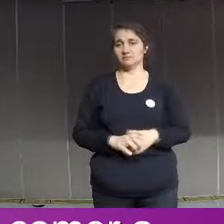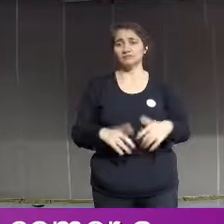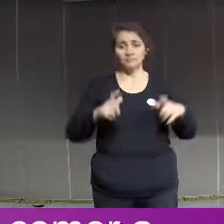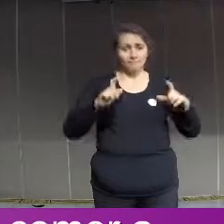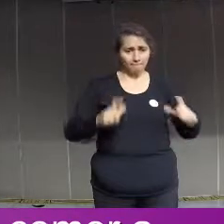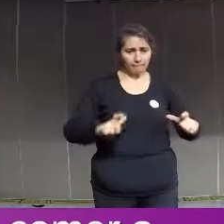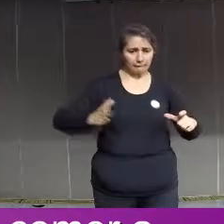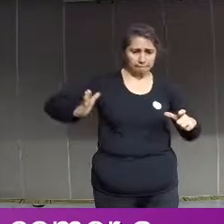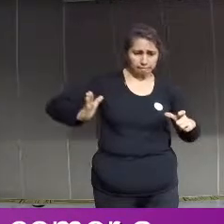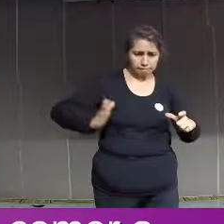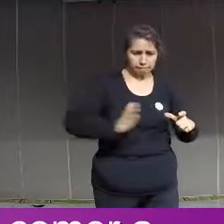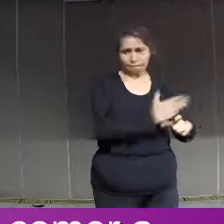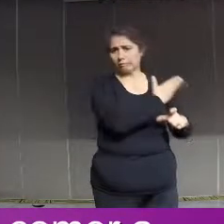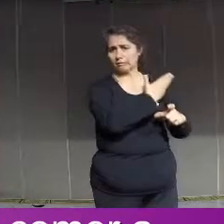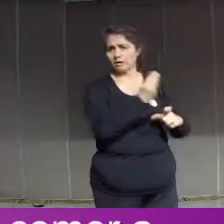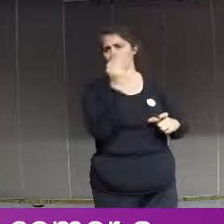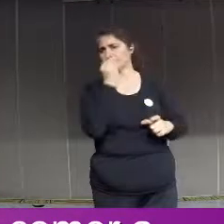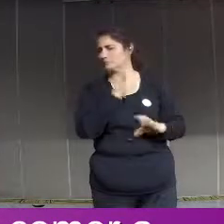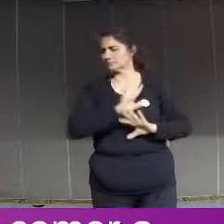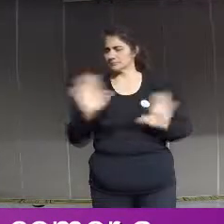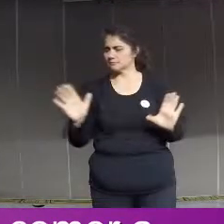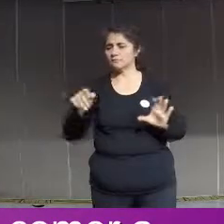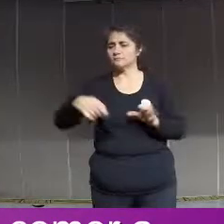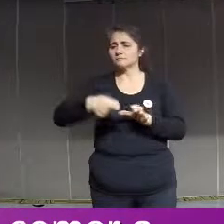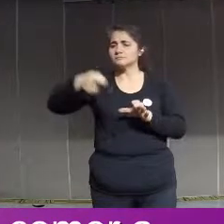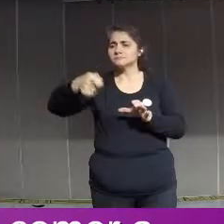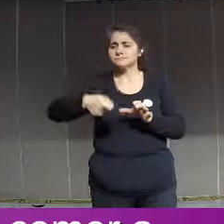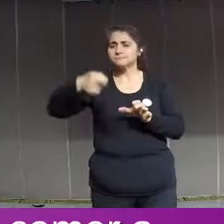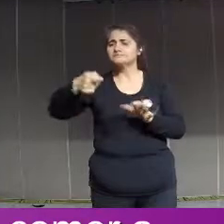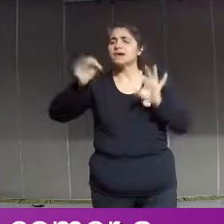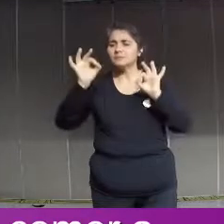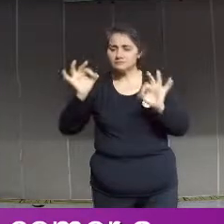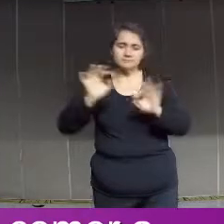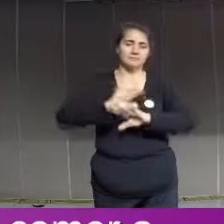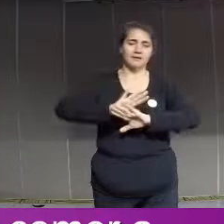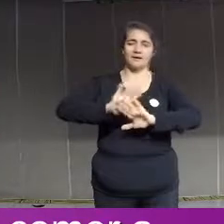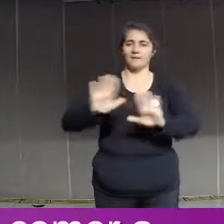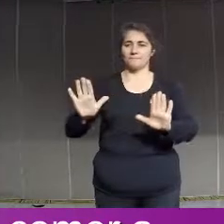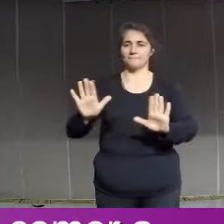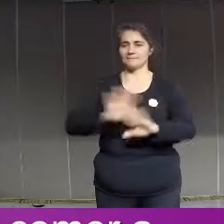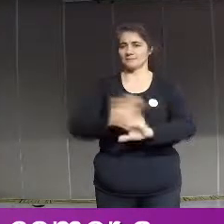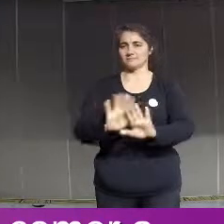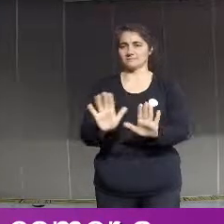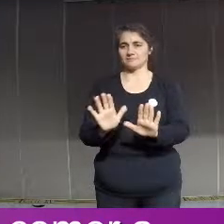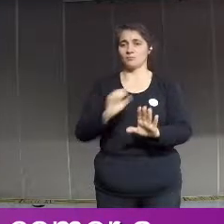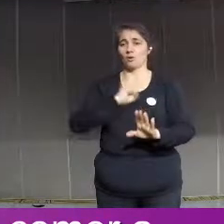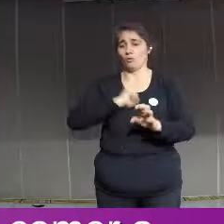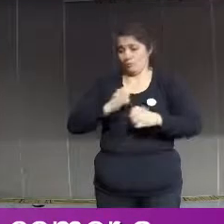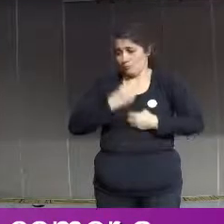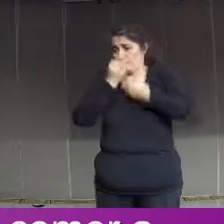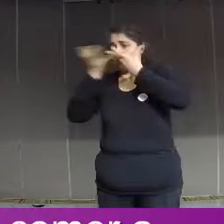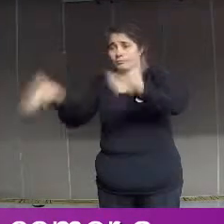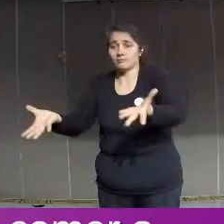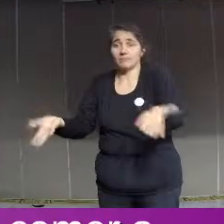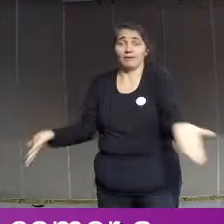tarda 1 hora y media en comer. Desde lo nutricional no sirve porque es más lo que pierde que lo que adquiere. El paciente